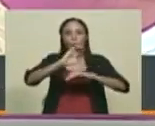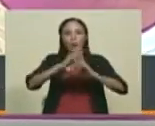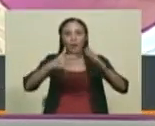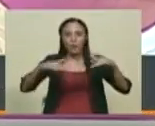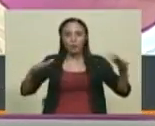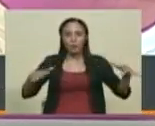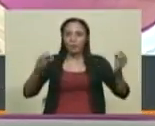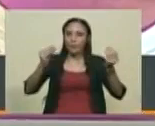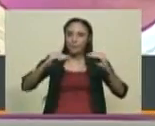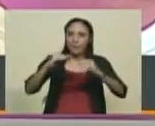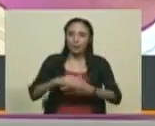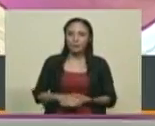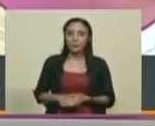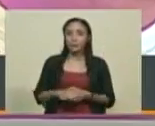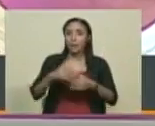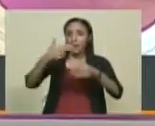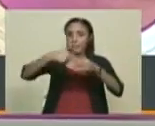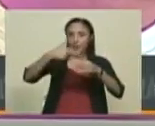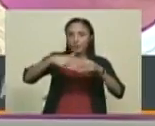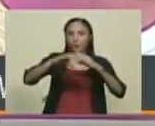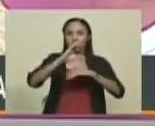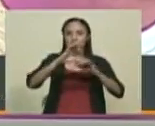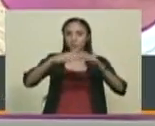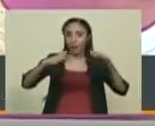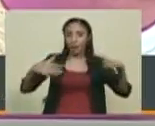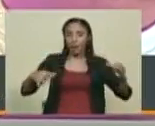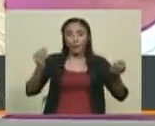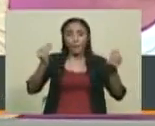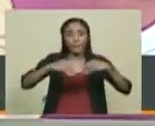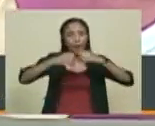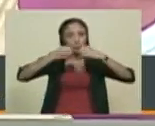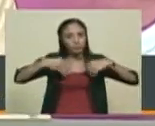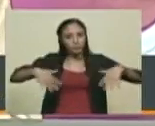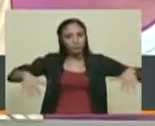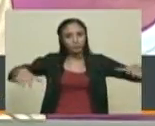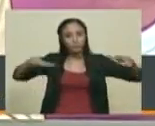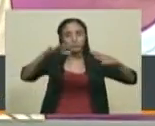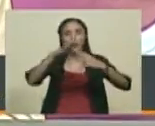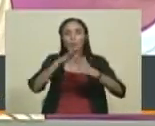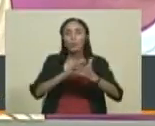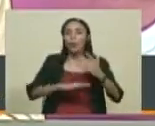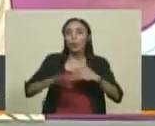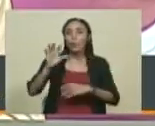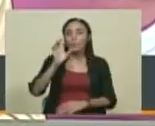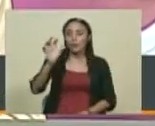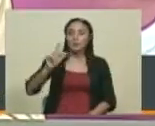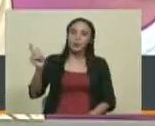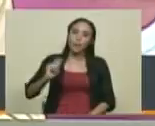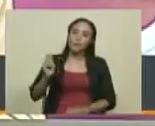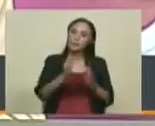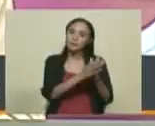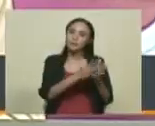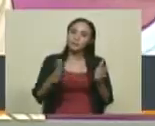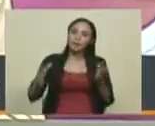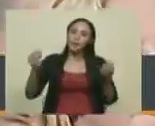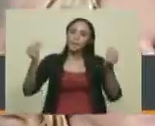Necesitamos que Petrocaribe se crezca nuevamente en los meses que están por venir.